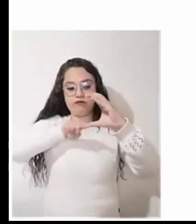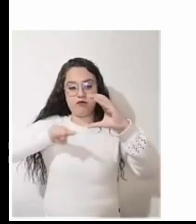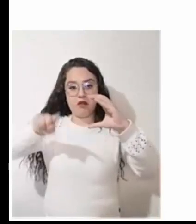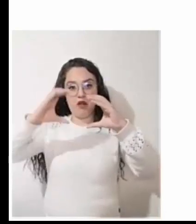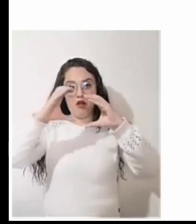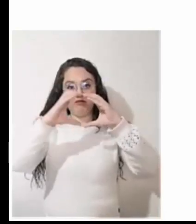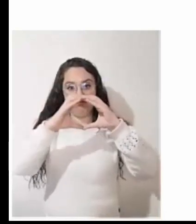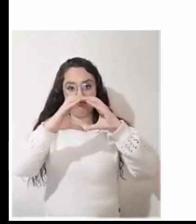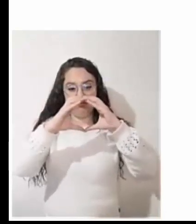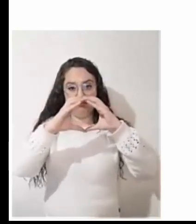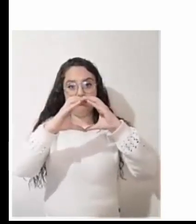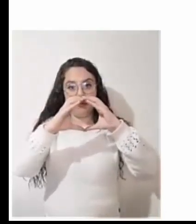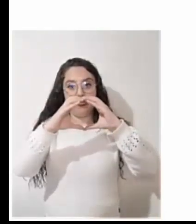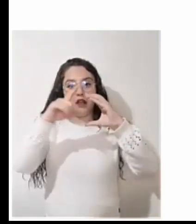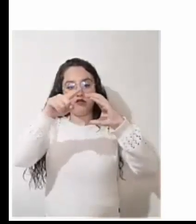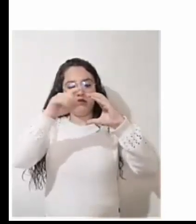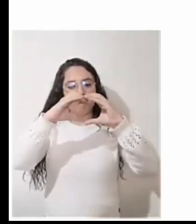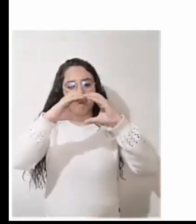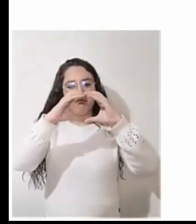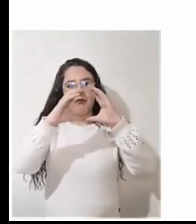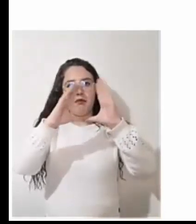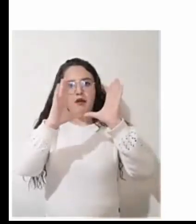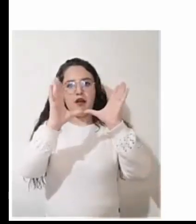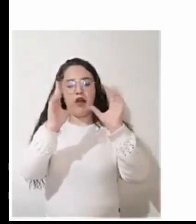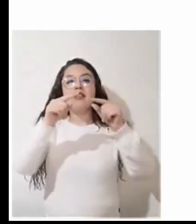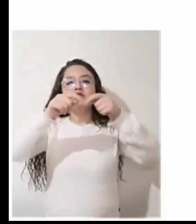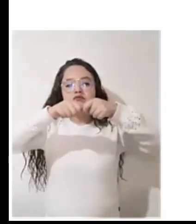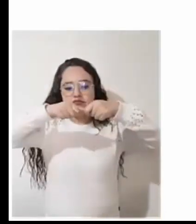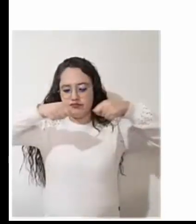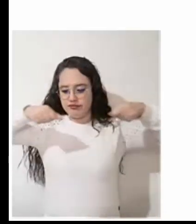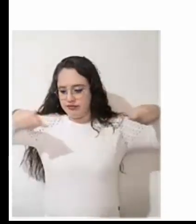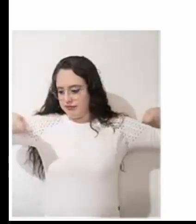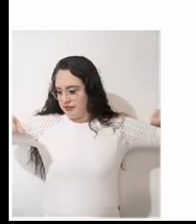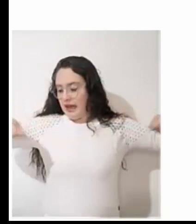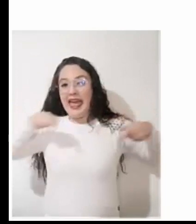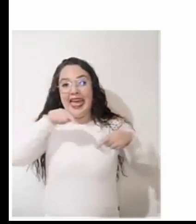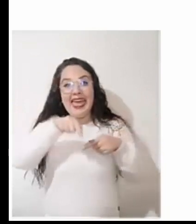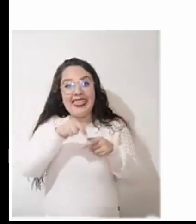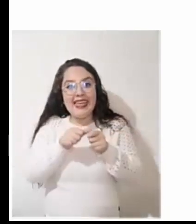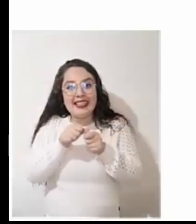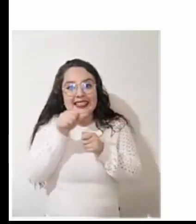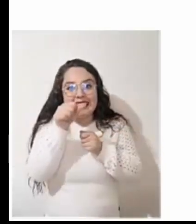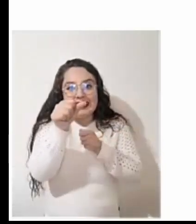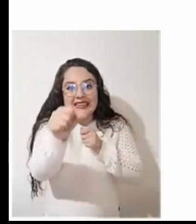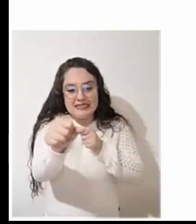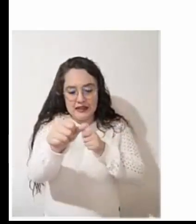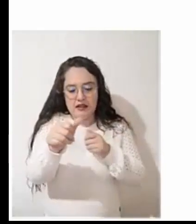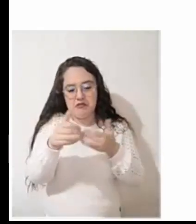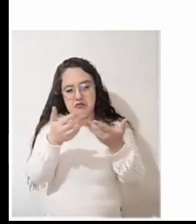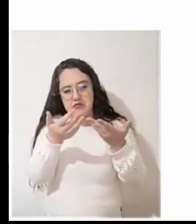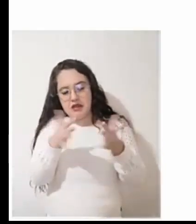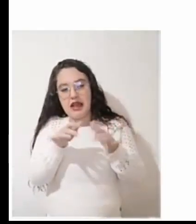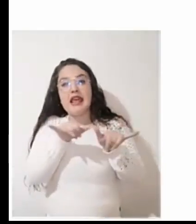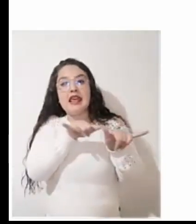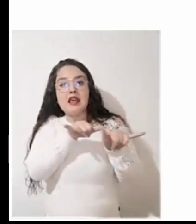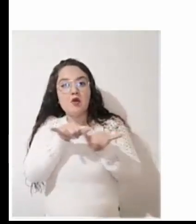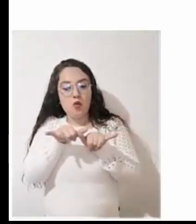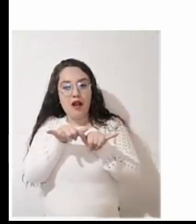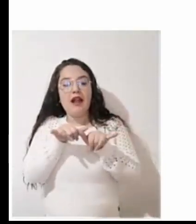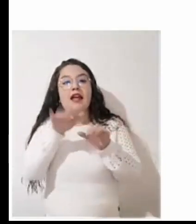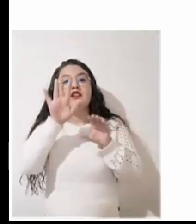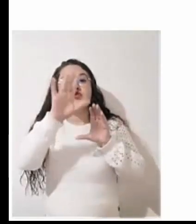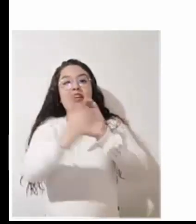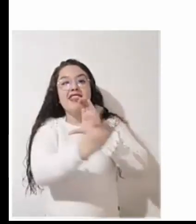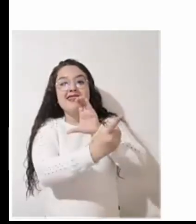1. Ese círculo, si lo extiendo, me va a dar una distancia. Esa distancia, entonces, es igual